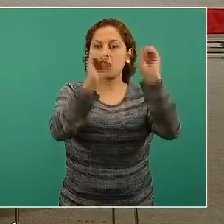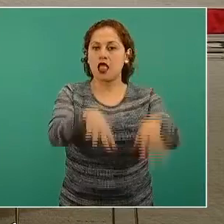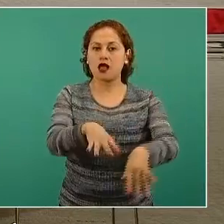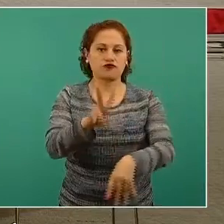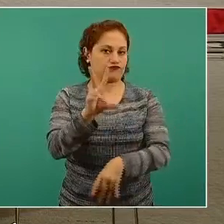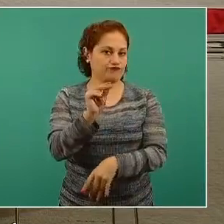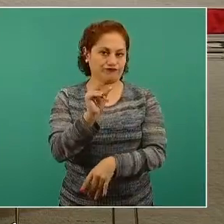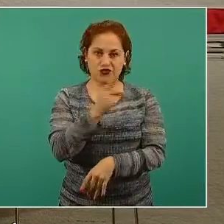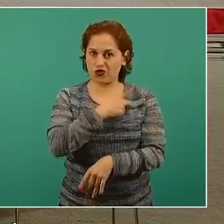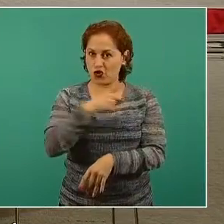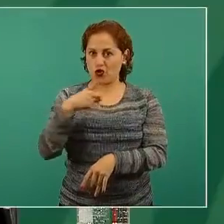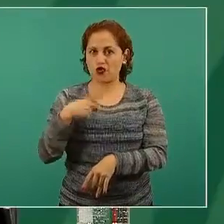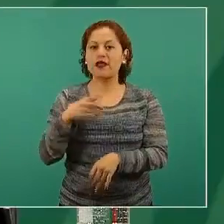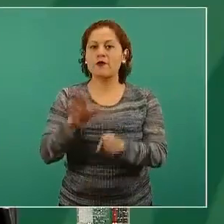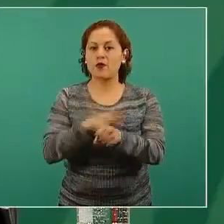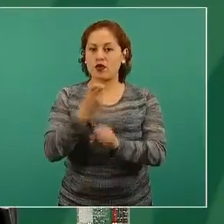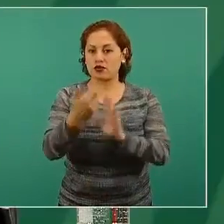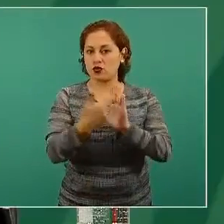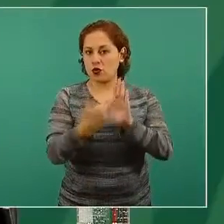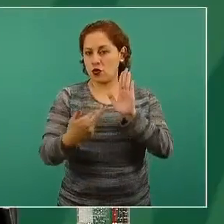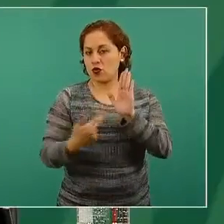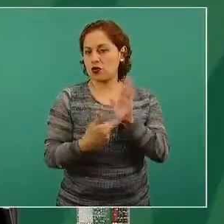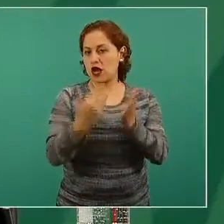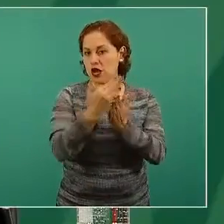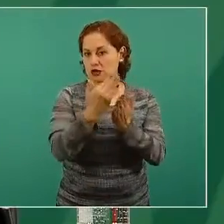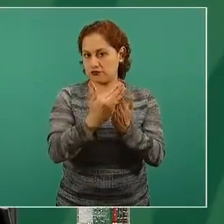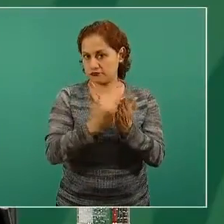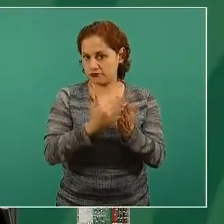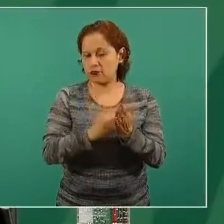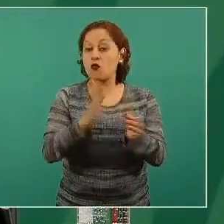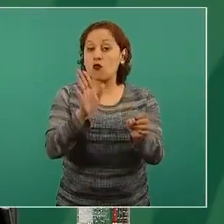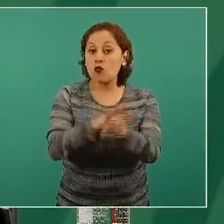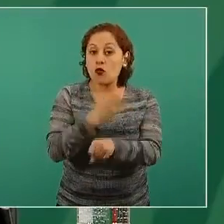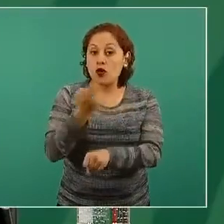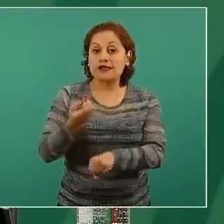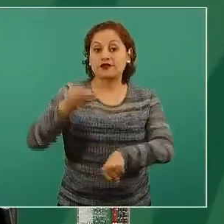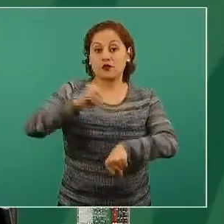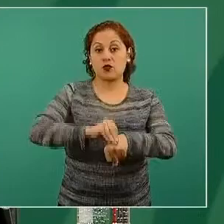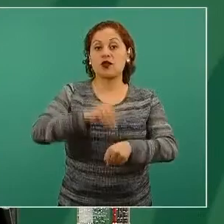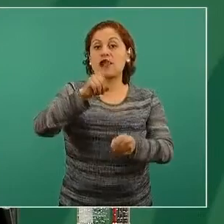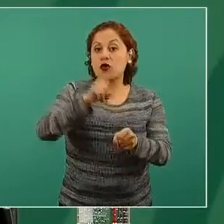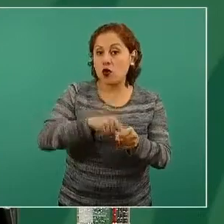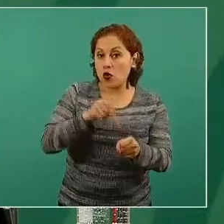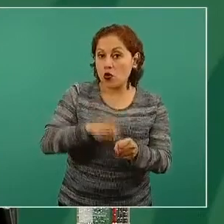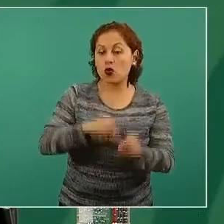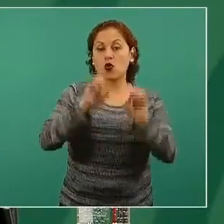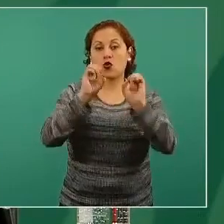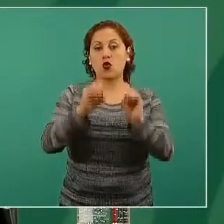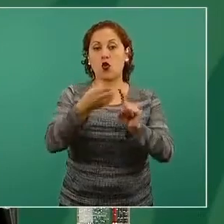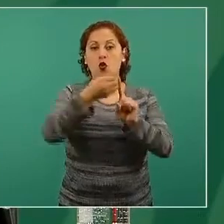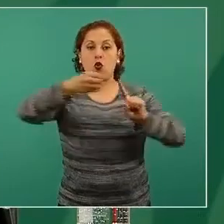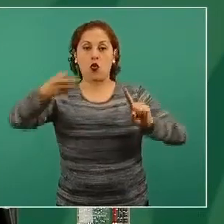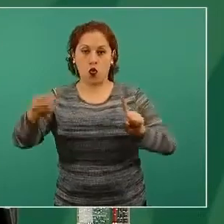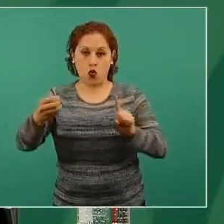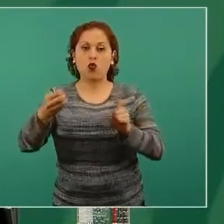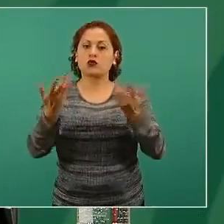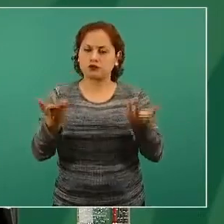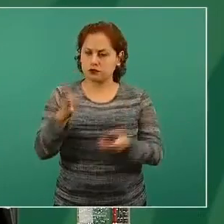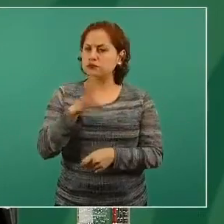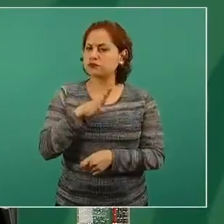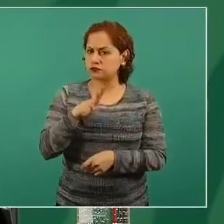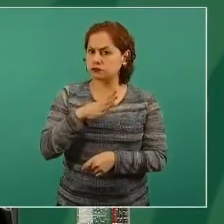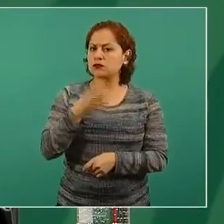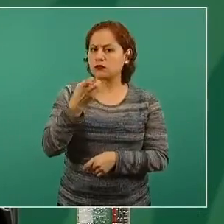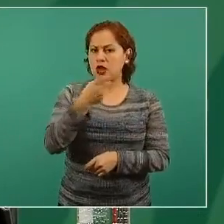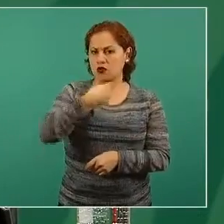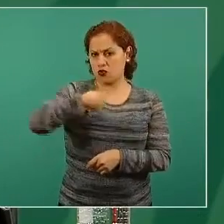tienen diferentes semaforizaciones, diferentes colores de acuerdo a los manejos en el tipo de residuos. Entonces es un constante que estamos viendo, y